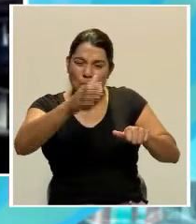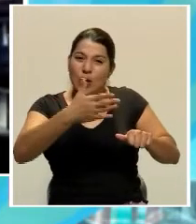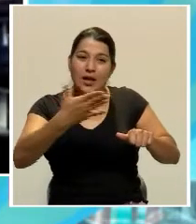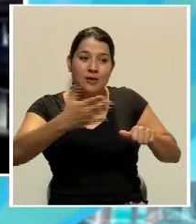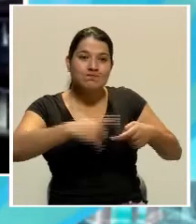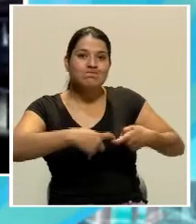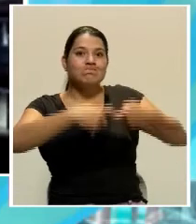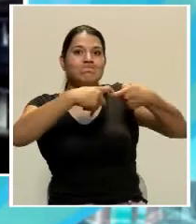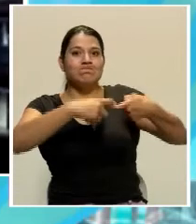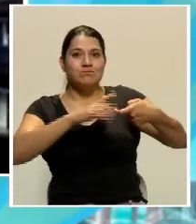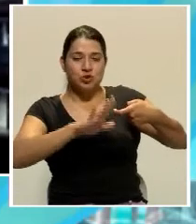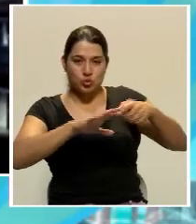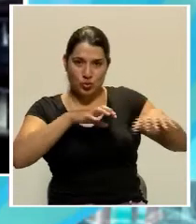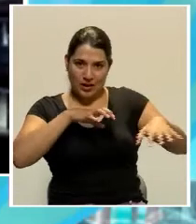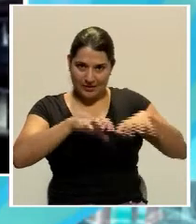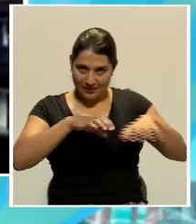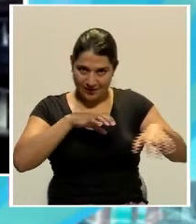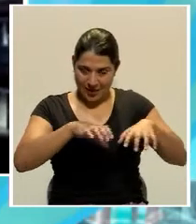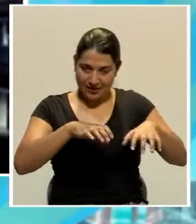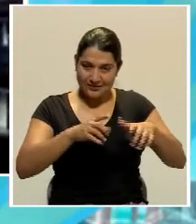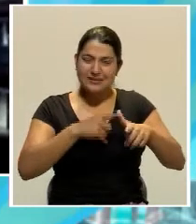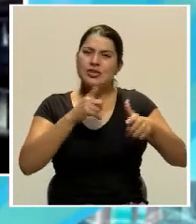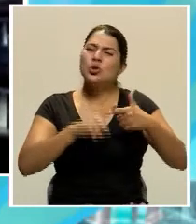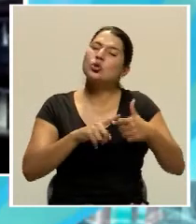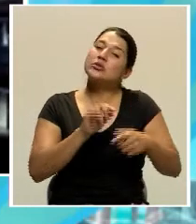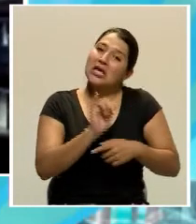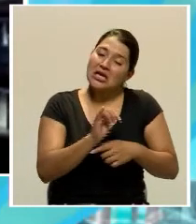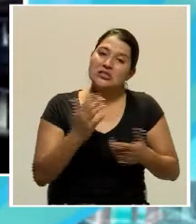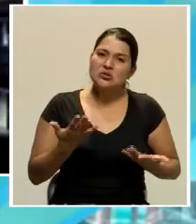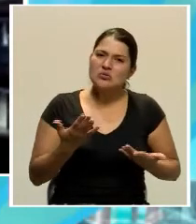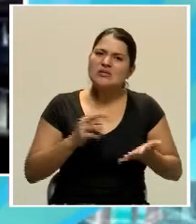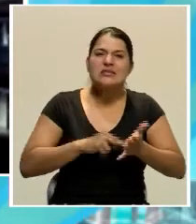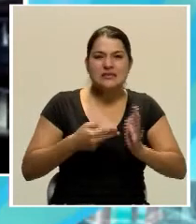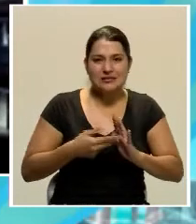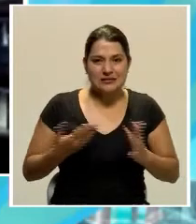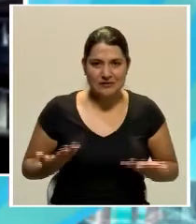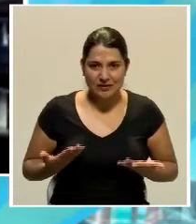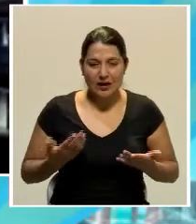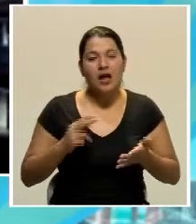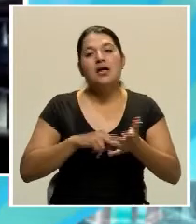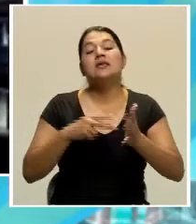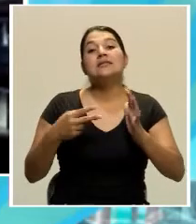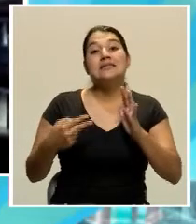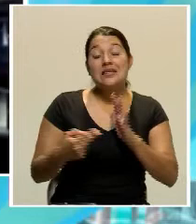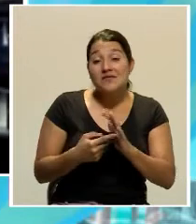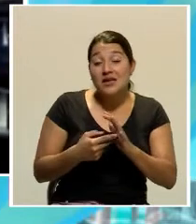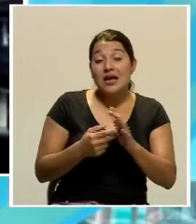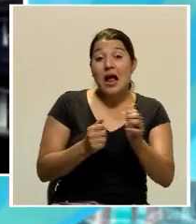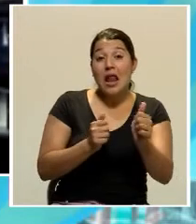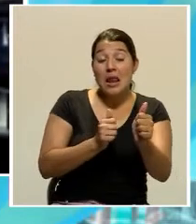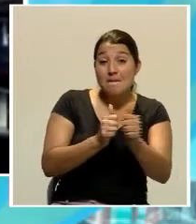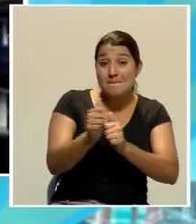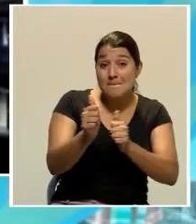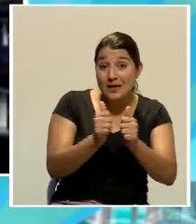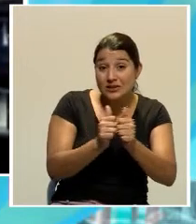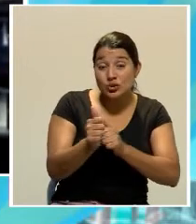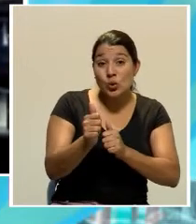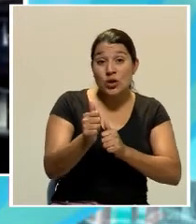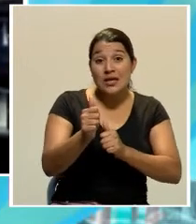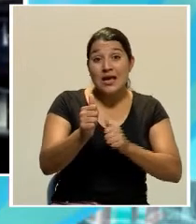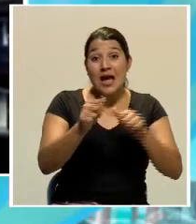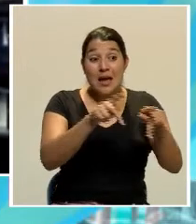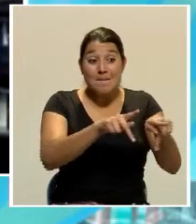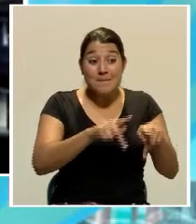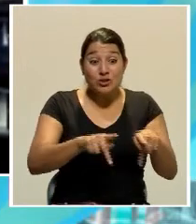paralizar sus actividades, y eso, bueno, ¿qué implica? Implica que la mayor parte de las